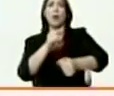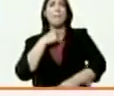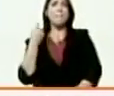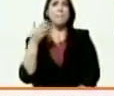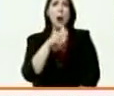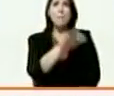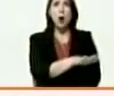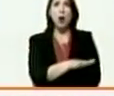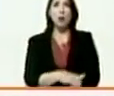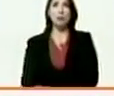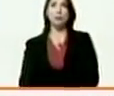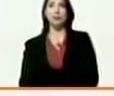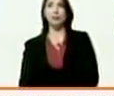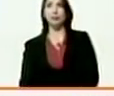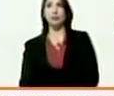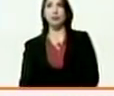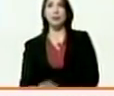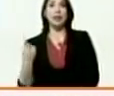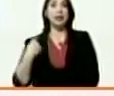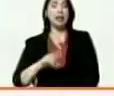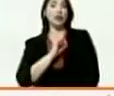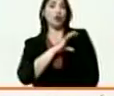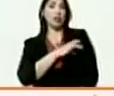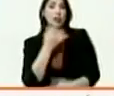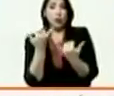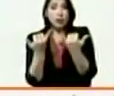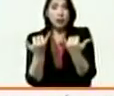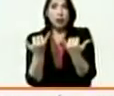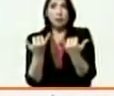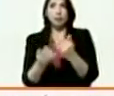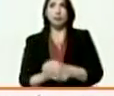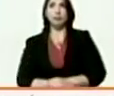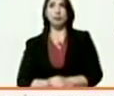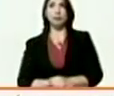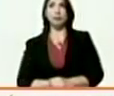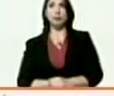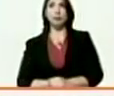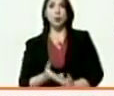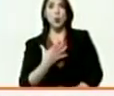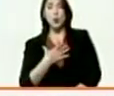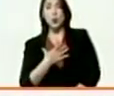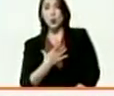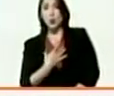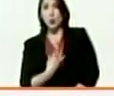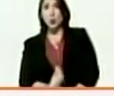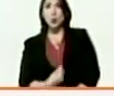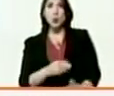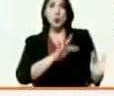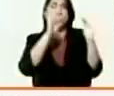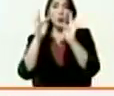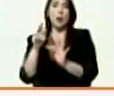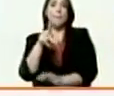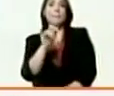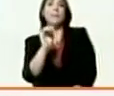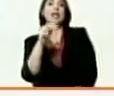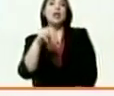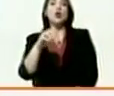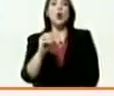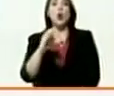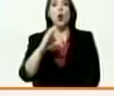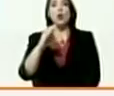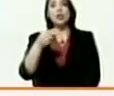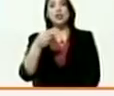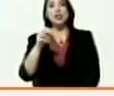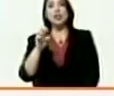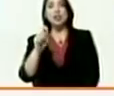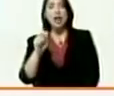mutilados, teniendo Chile en este momento la lamentable herencia de Pinochet, y pareciera